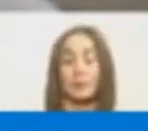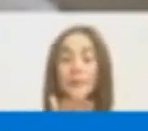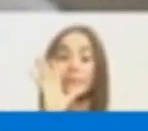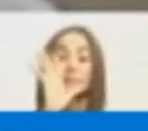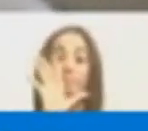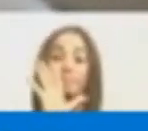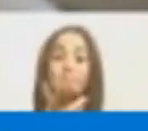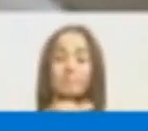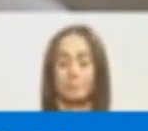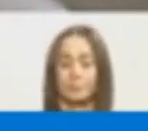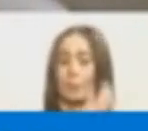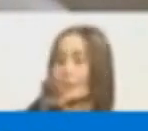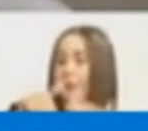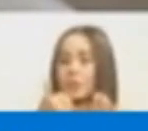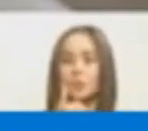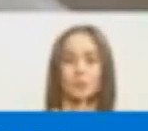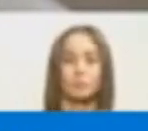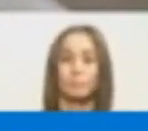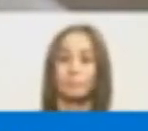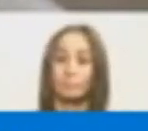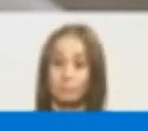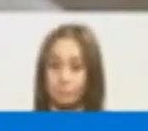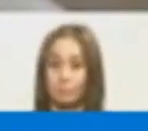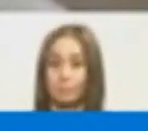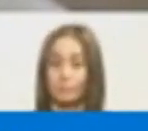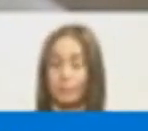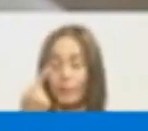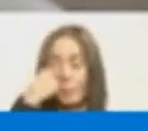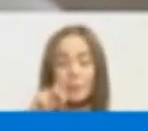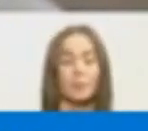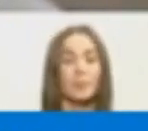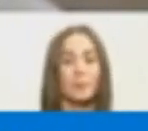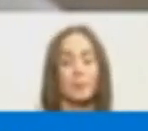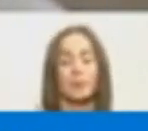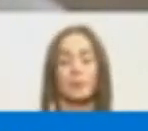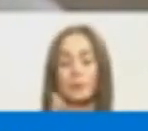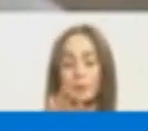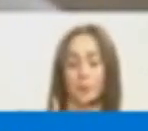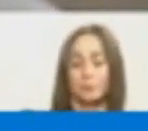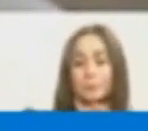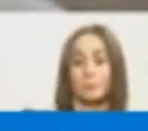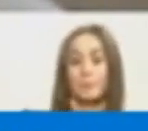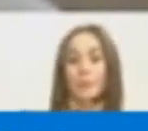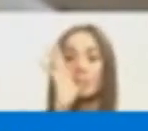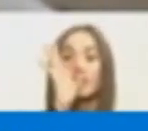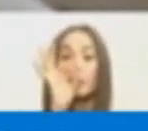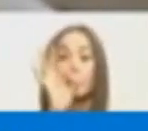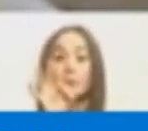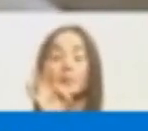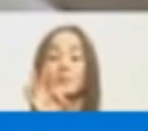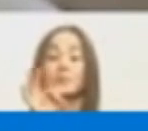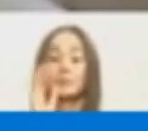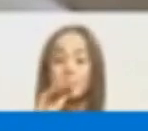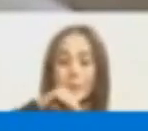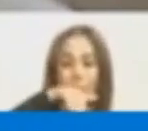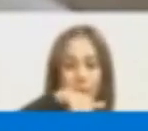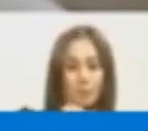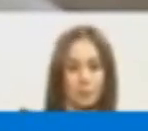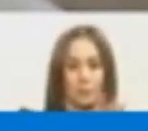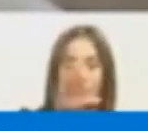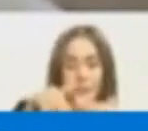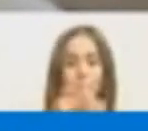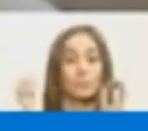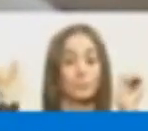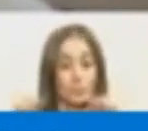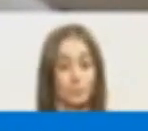durante toda la semana, permitiendo la circulación hasta las 9 de la noche para que todo el mundo